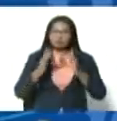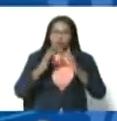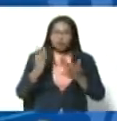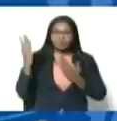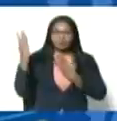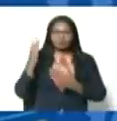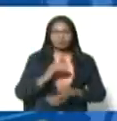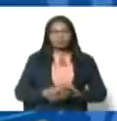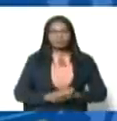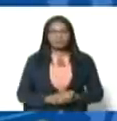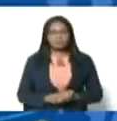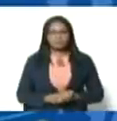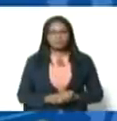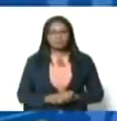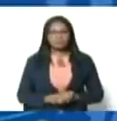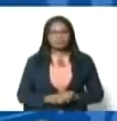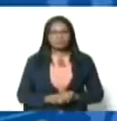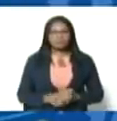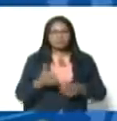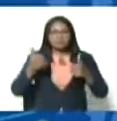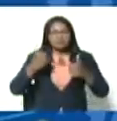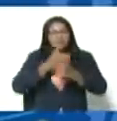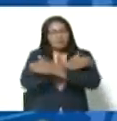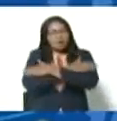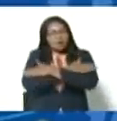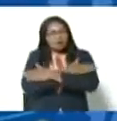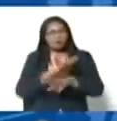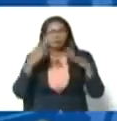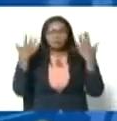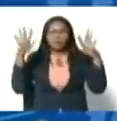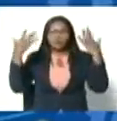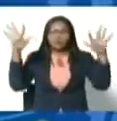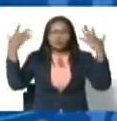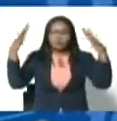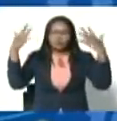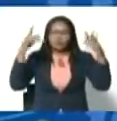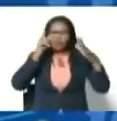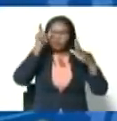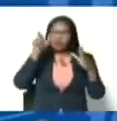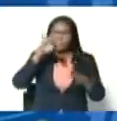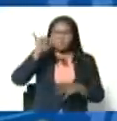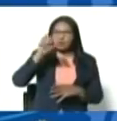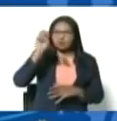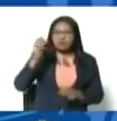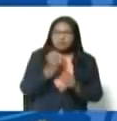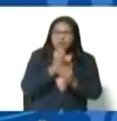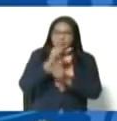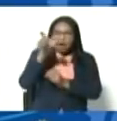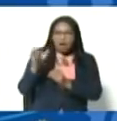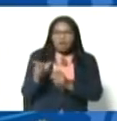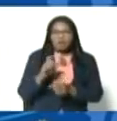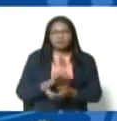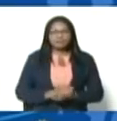presidente. Nada más nada, un abrazo, un aplauso a José. José.